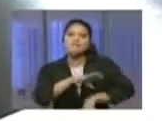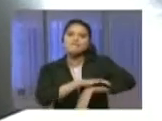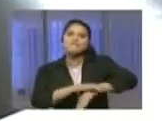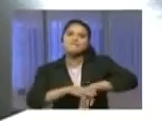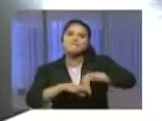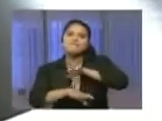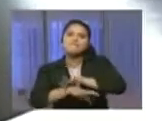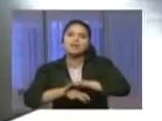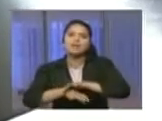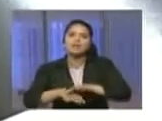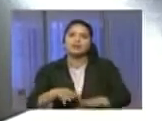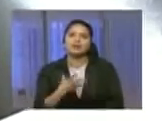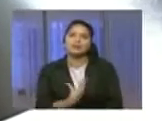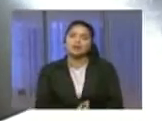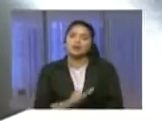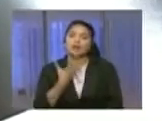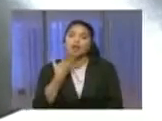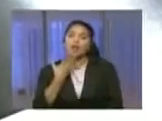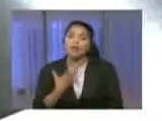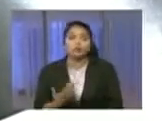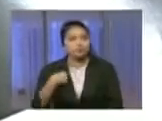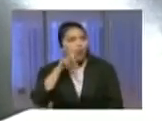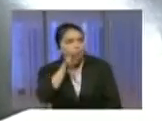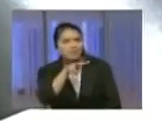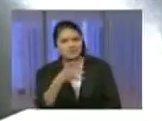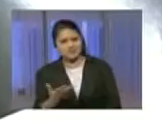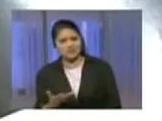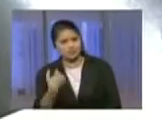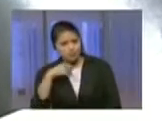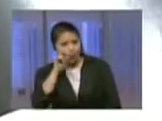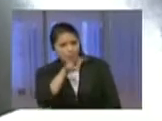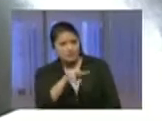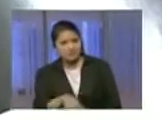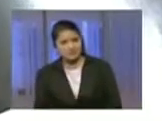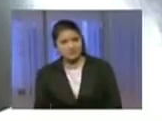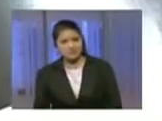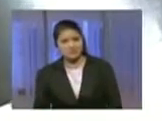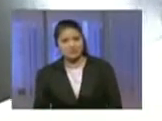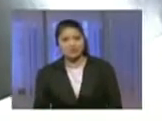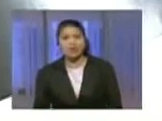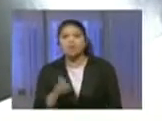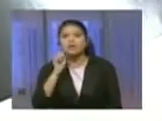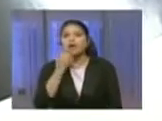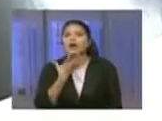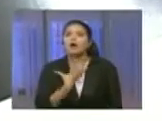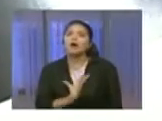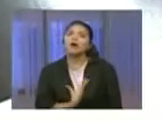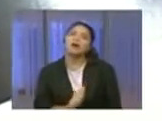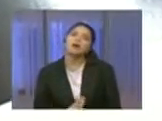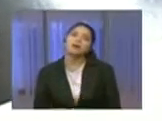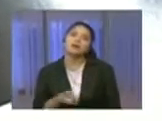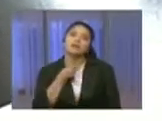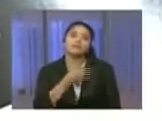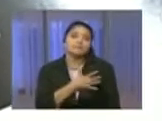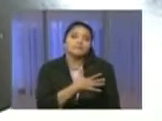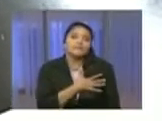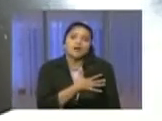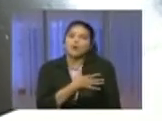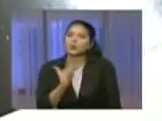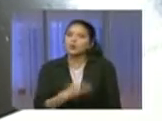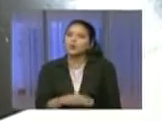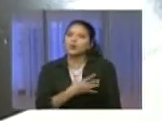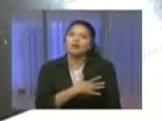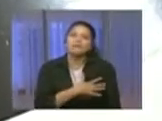decirlo que yo lo vi se derretía se